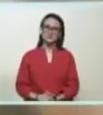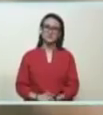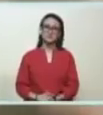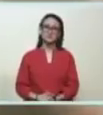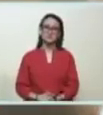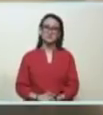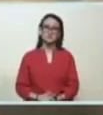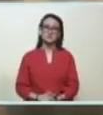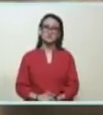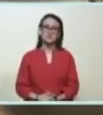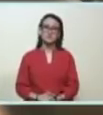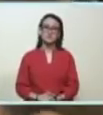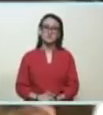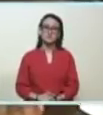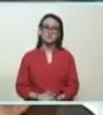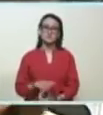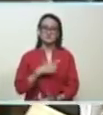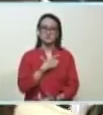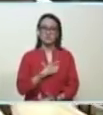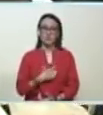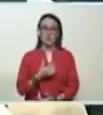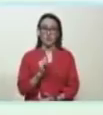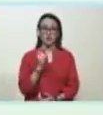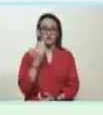Aquí tengo la credencial